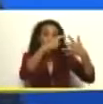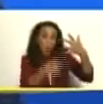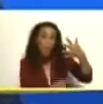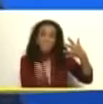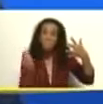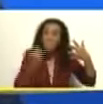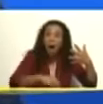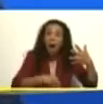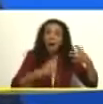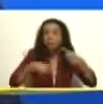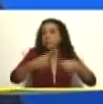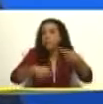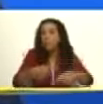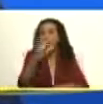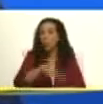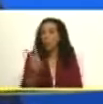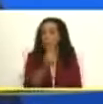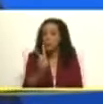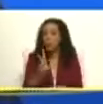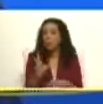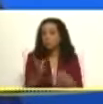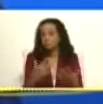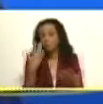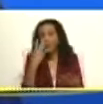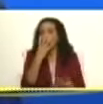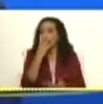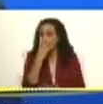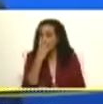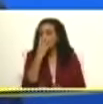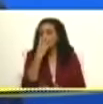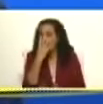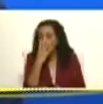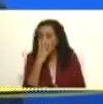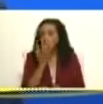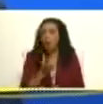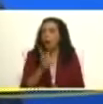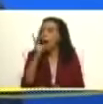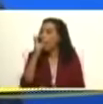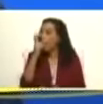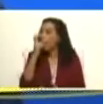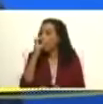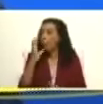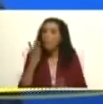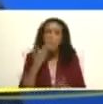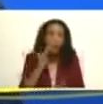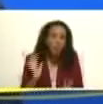más generalizadas. Respiratorias, los asmáticos, nosotros.